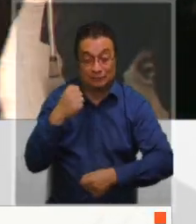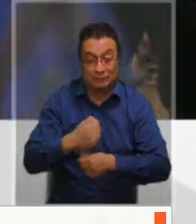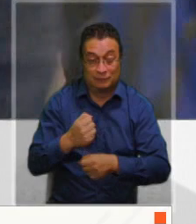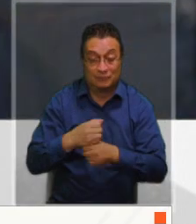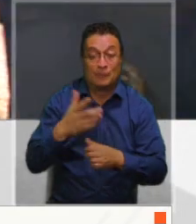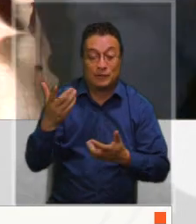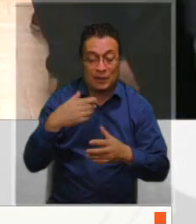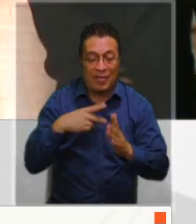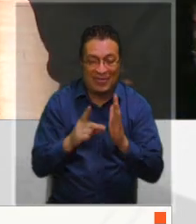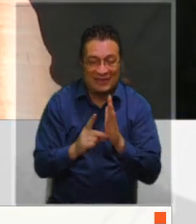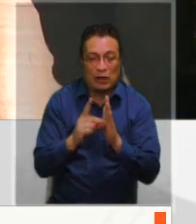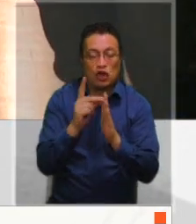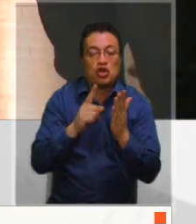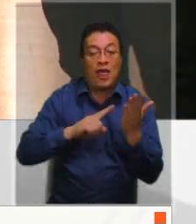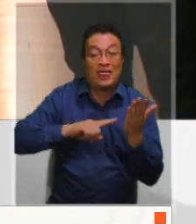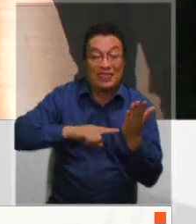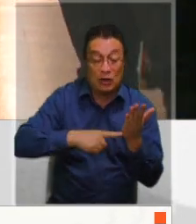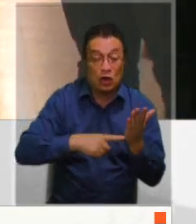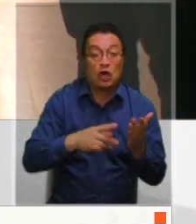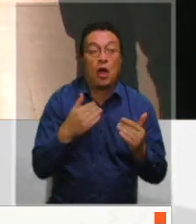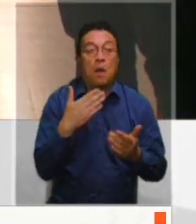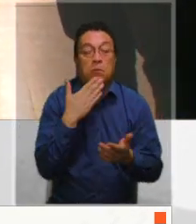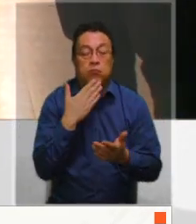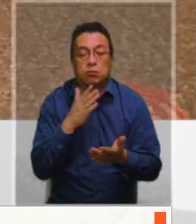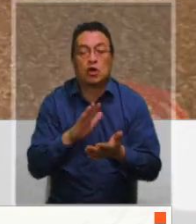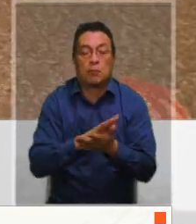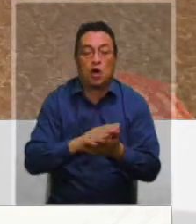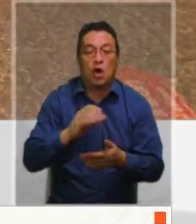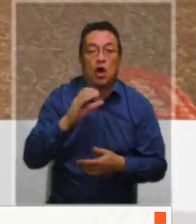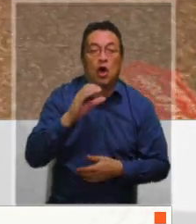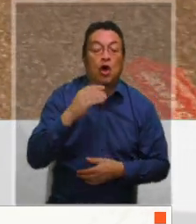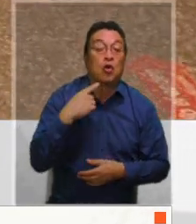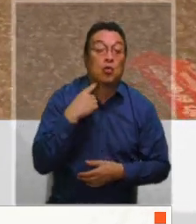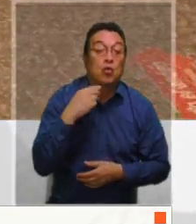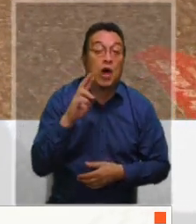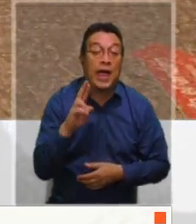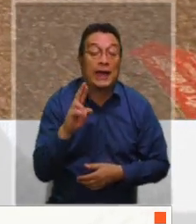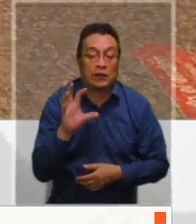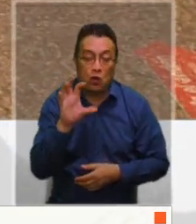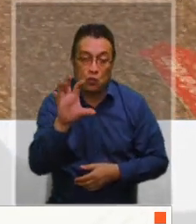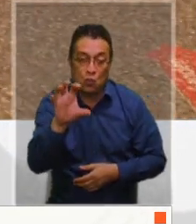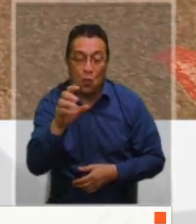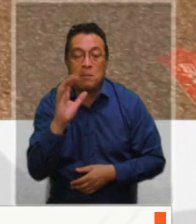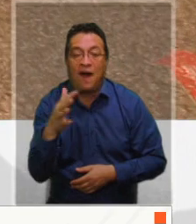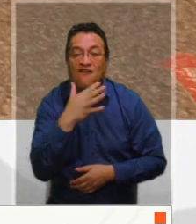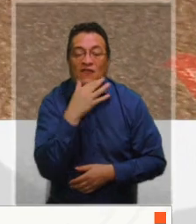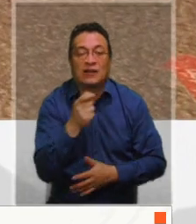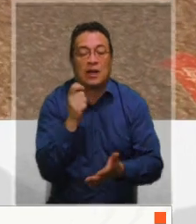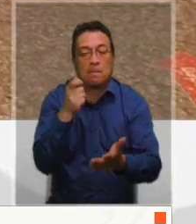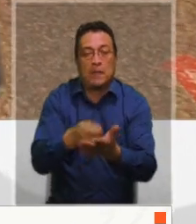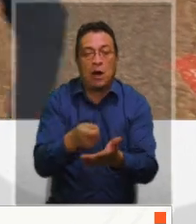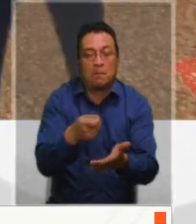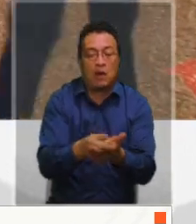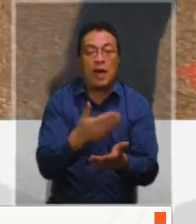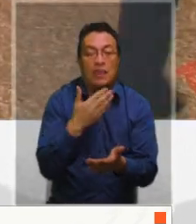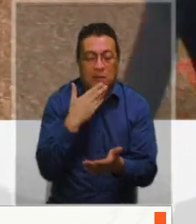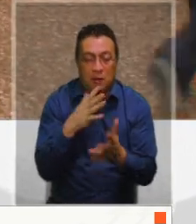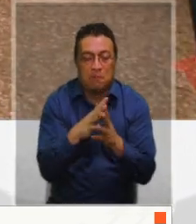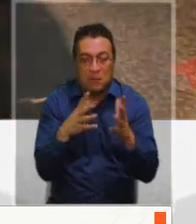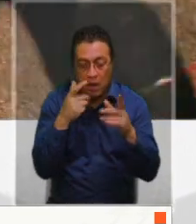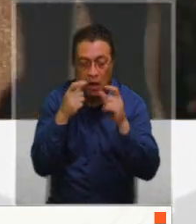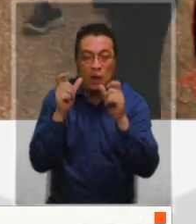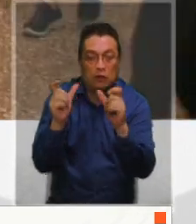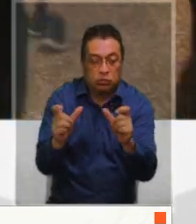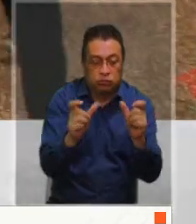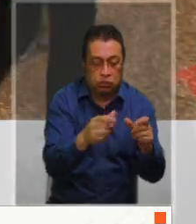desarrollos tecnológicos, también, por ejemplo, los códigos QR que permiten que la gente tenga mucha más facilidad para poder pagar. También en más fiscalización, me ha tocado